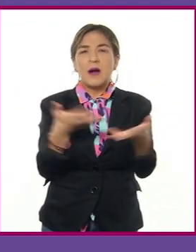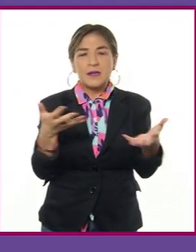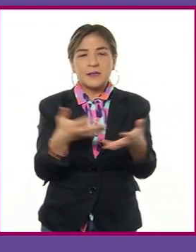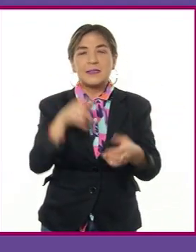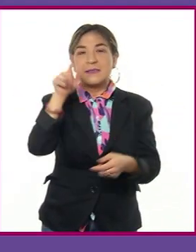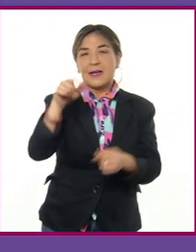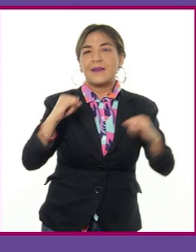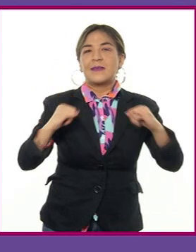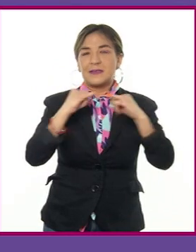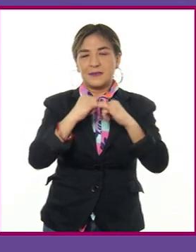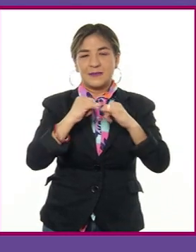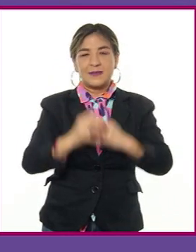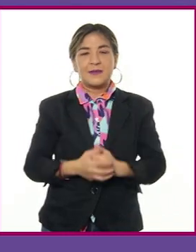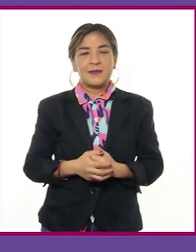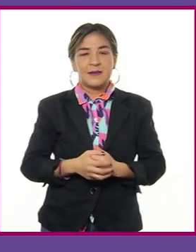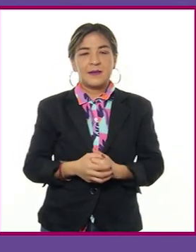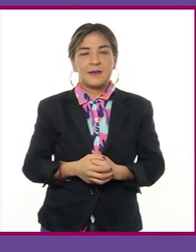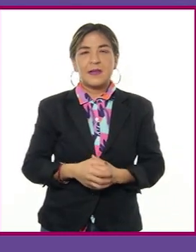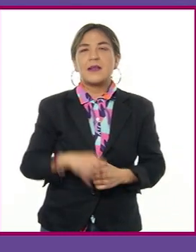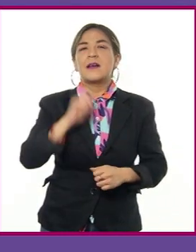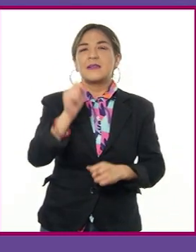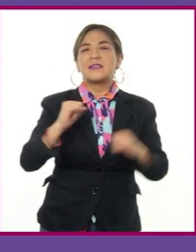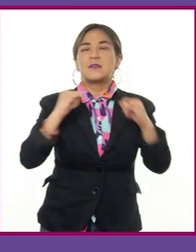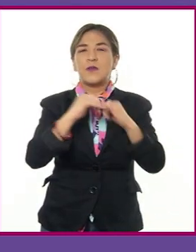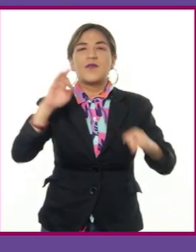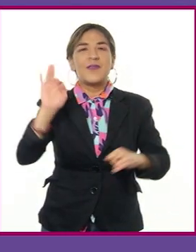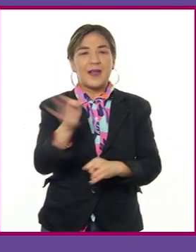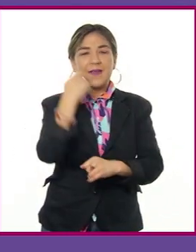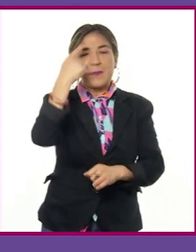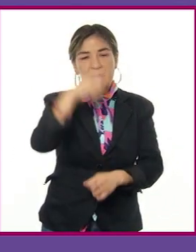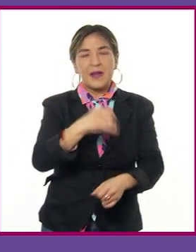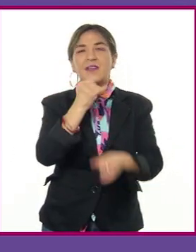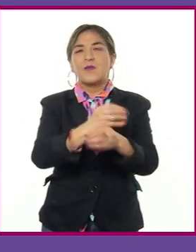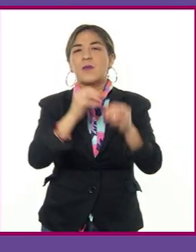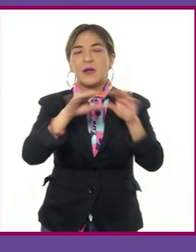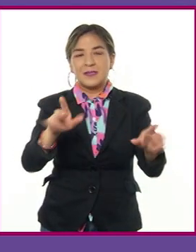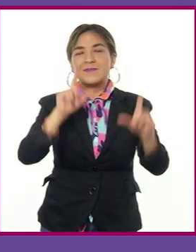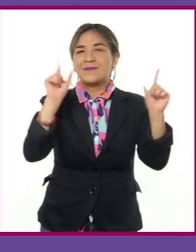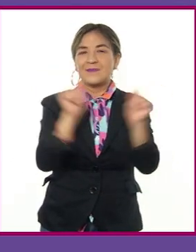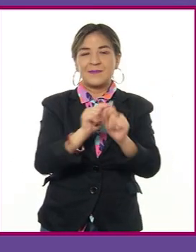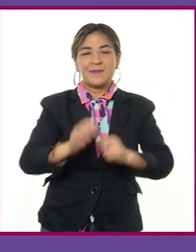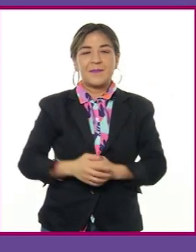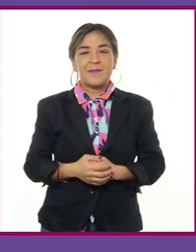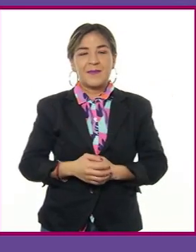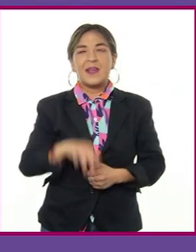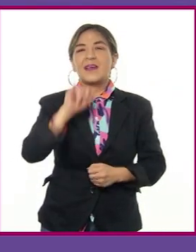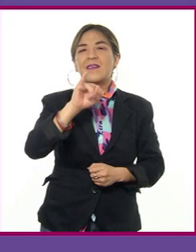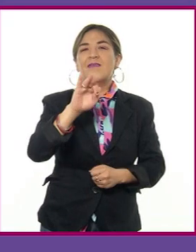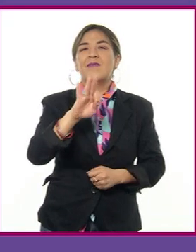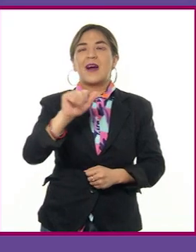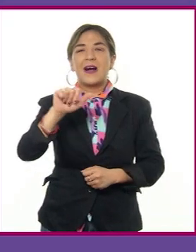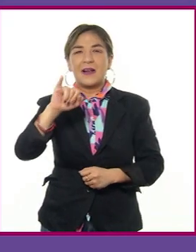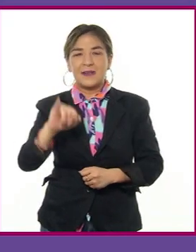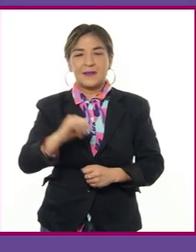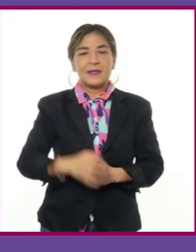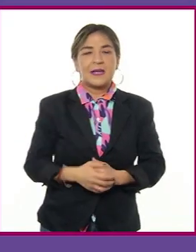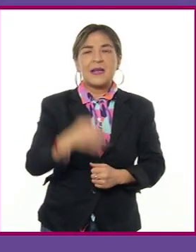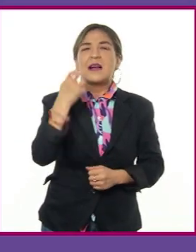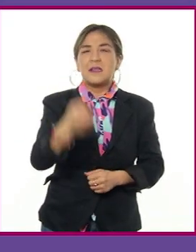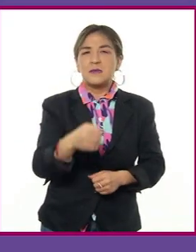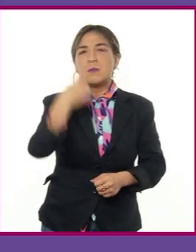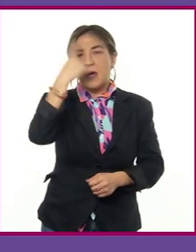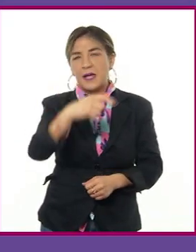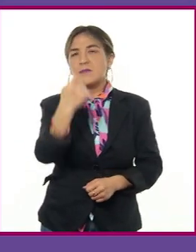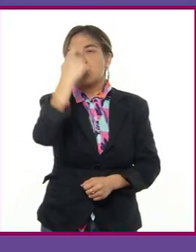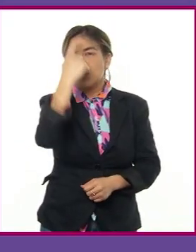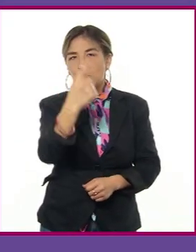el Instituto Federal de Acceso a la Información Pública, por sus siglas IFAI, el cual fue